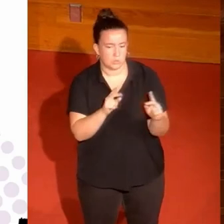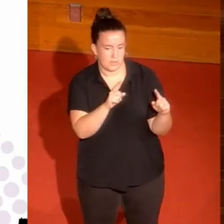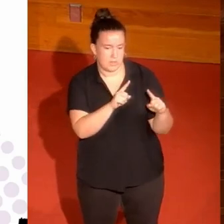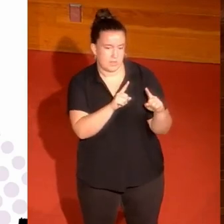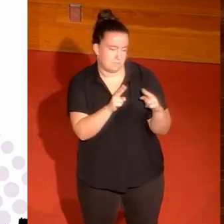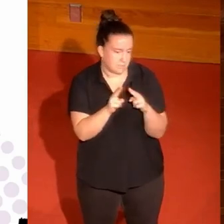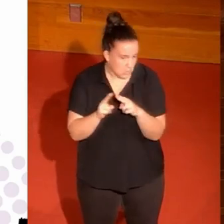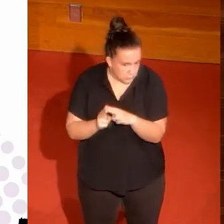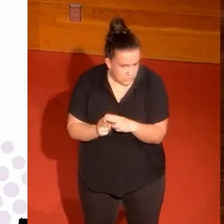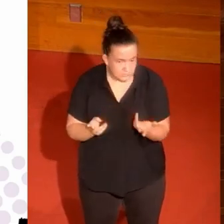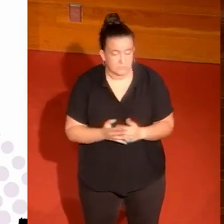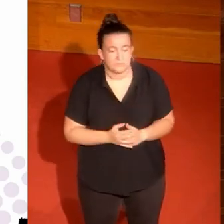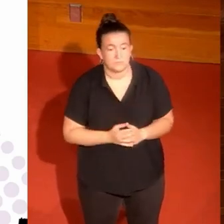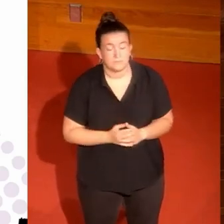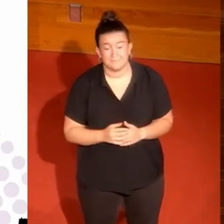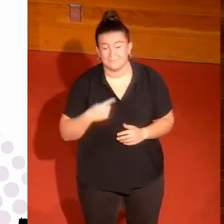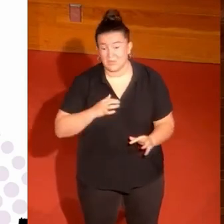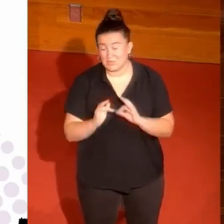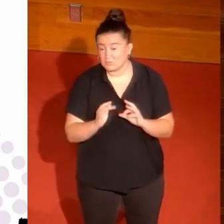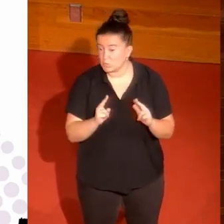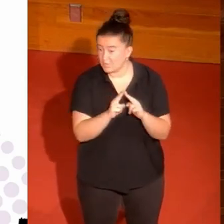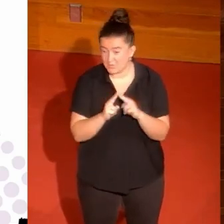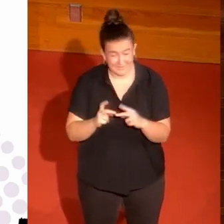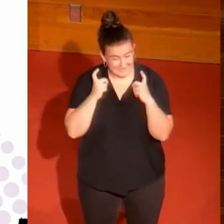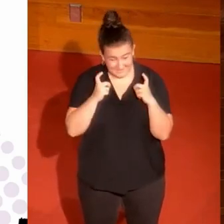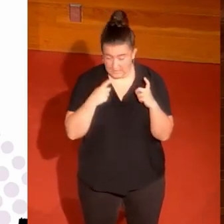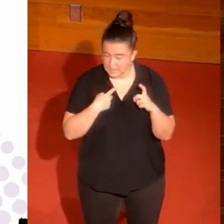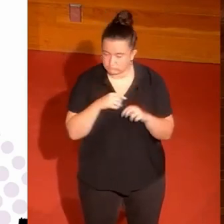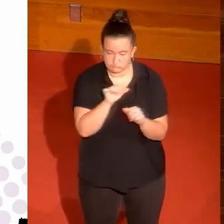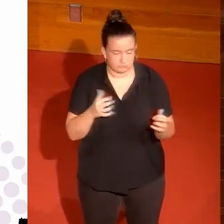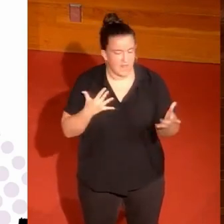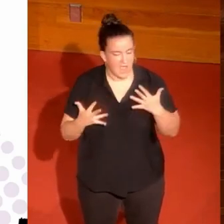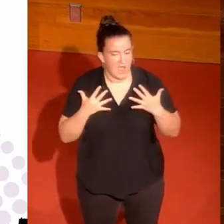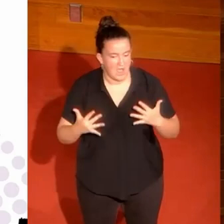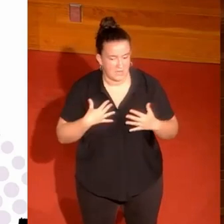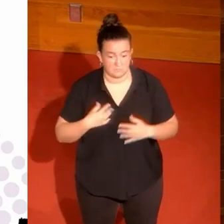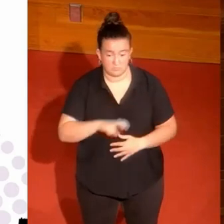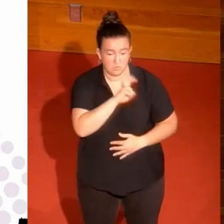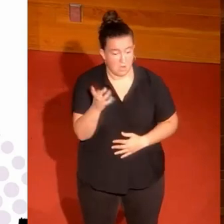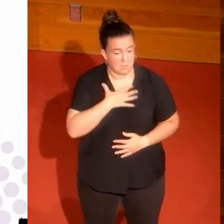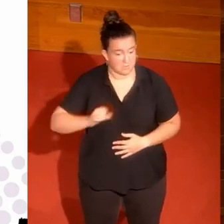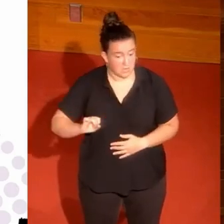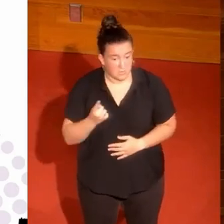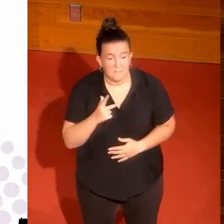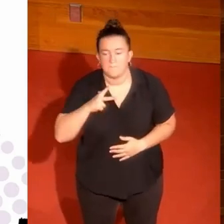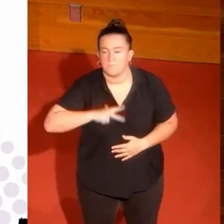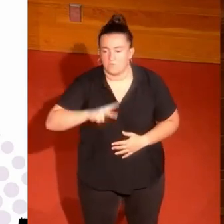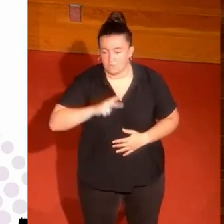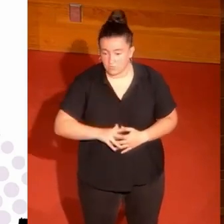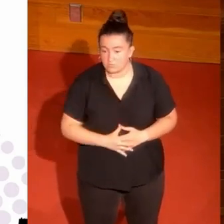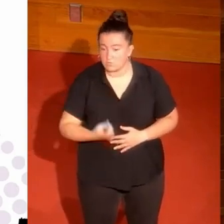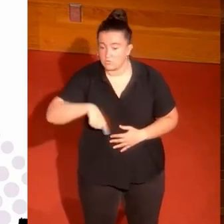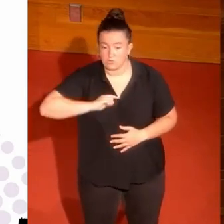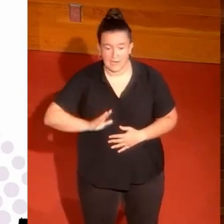para intentar hacer este turno de preguntas de la manera más ágil y plural posible por favor eh vamos a